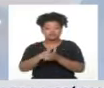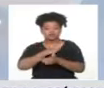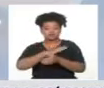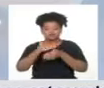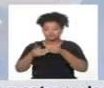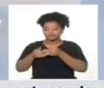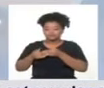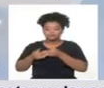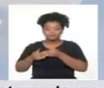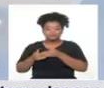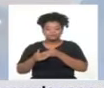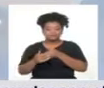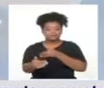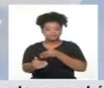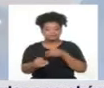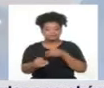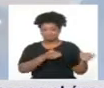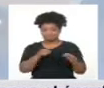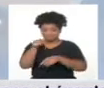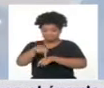mantiene ingresados